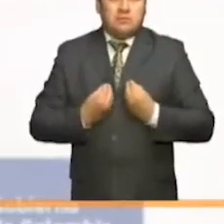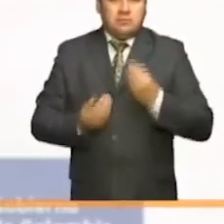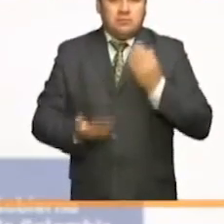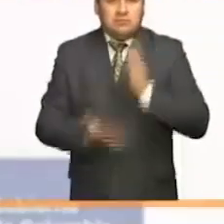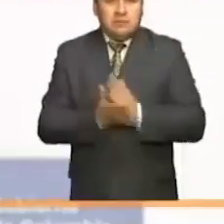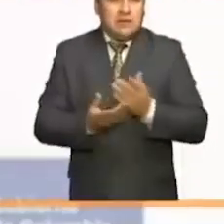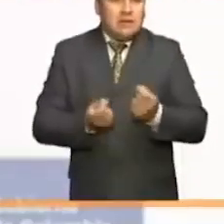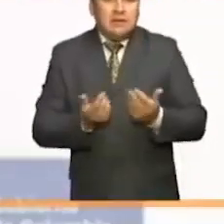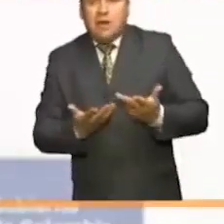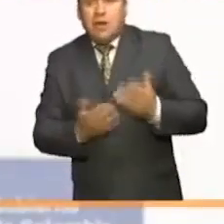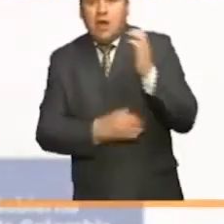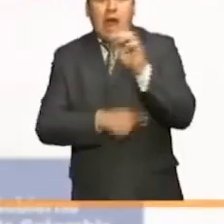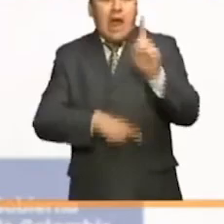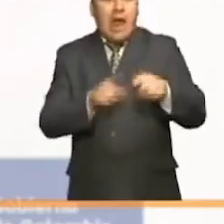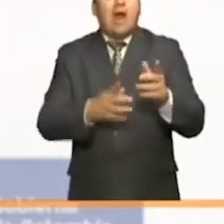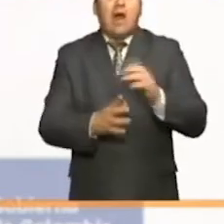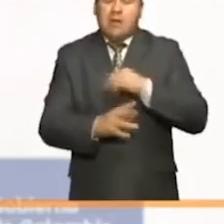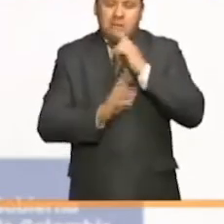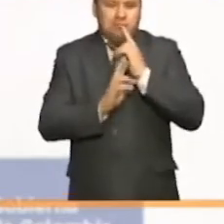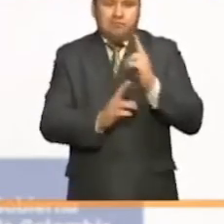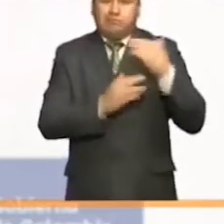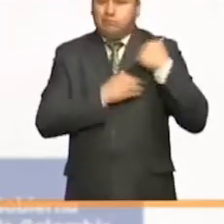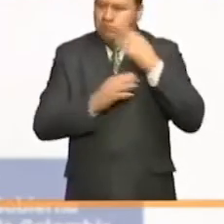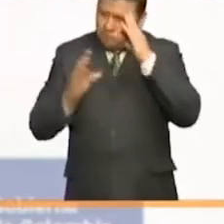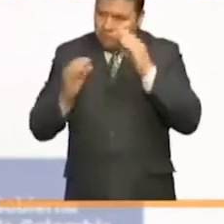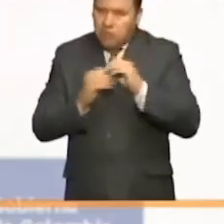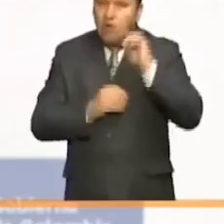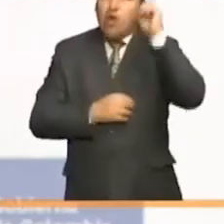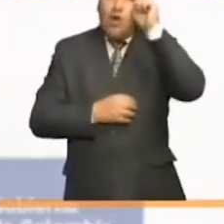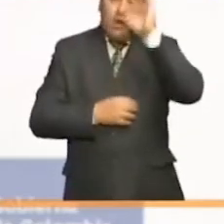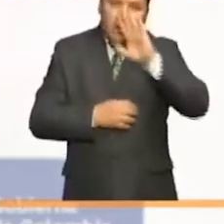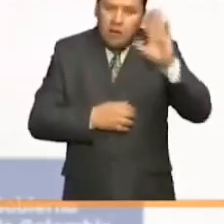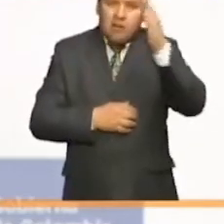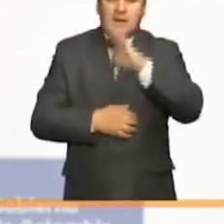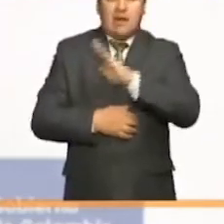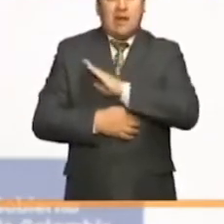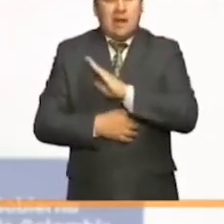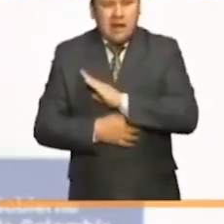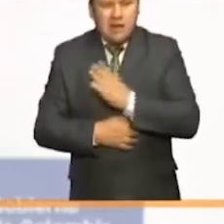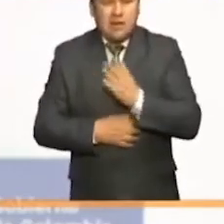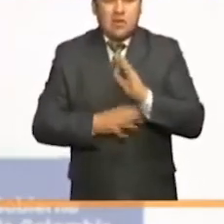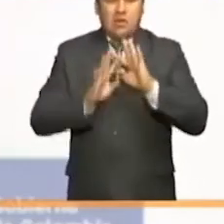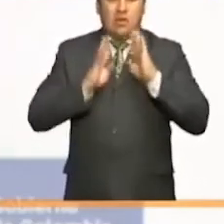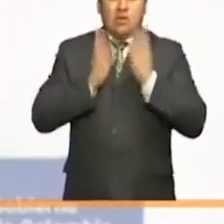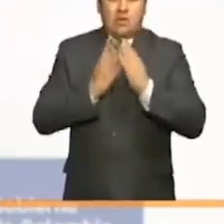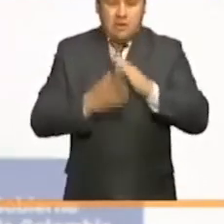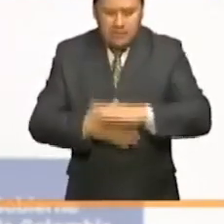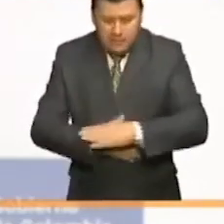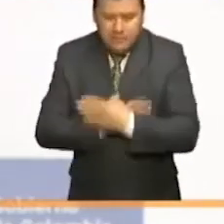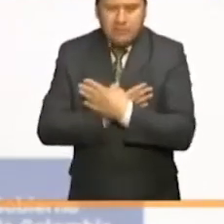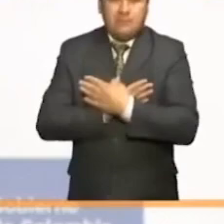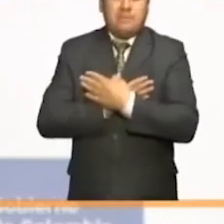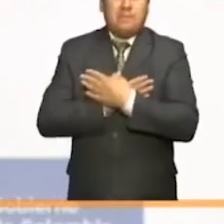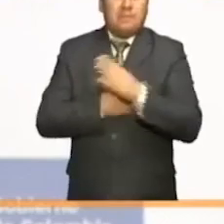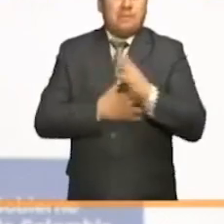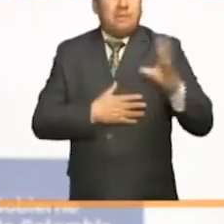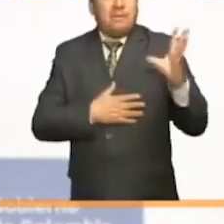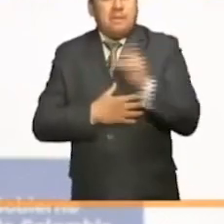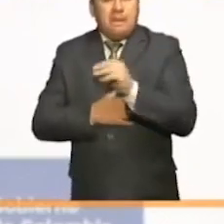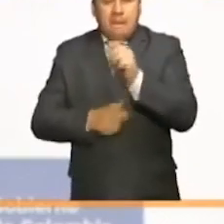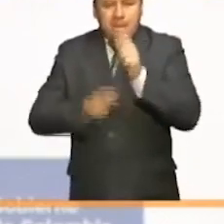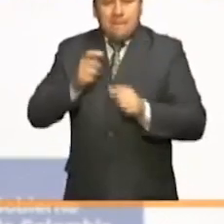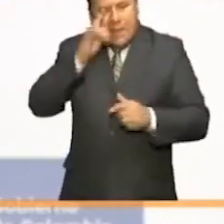económica efectivamente lo haremos de manera coordinada con gobernadores con alcaldes con el congreso de la república con todos los